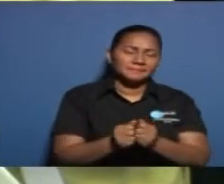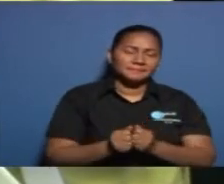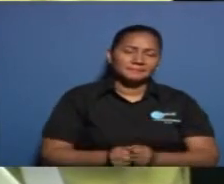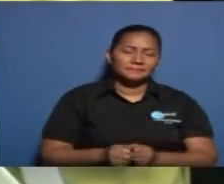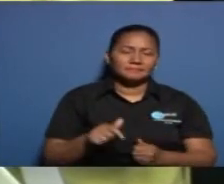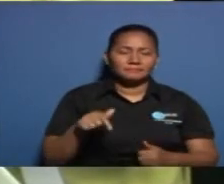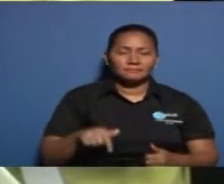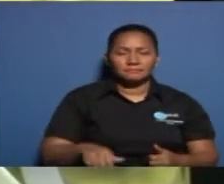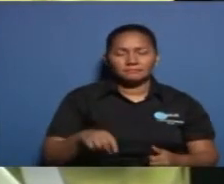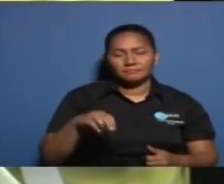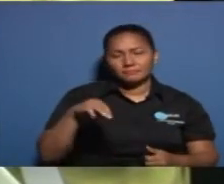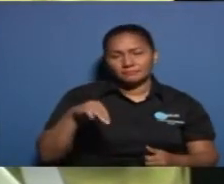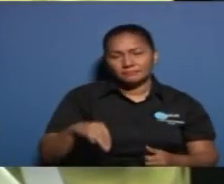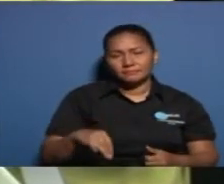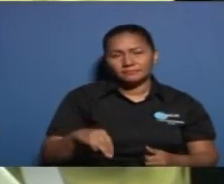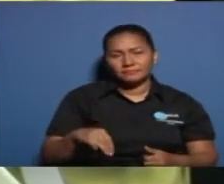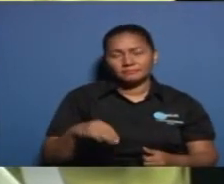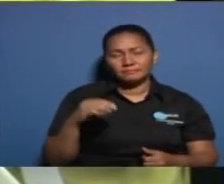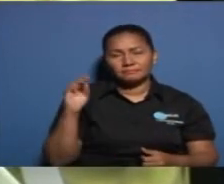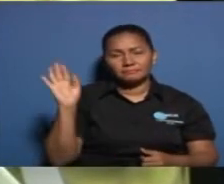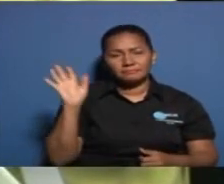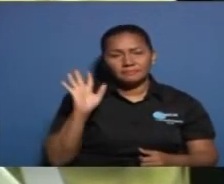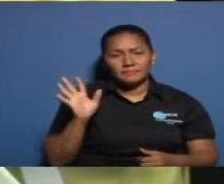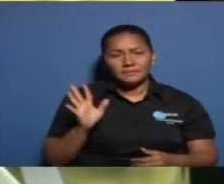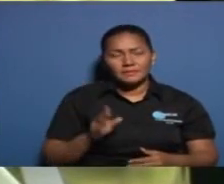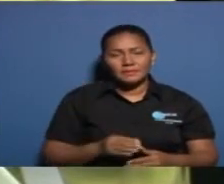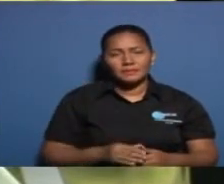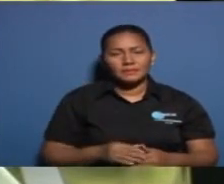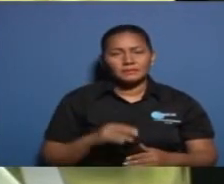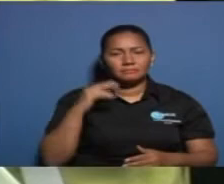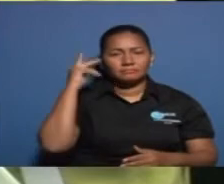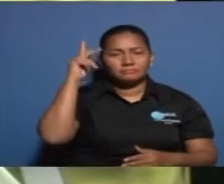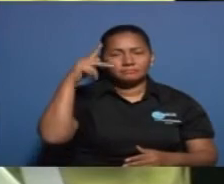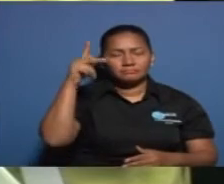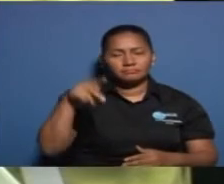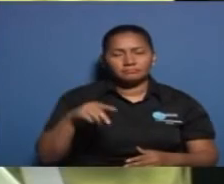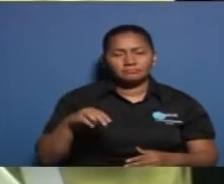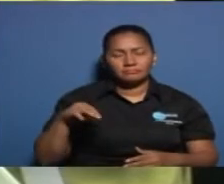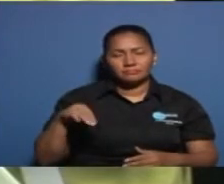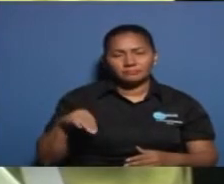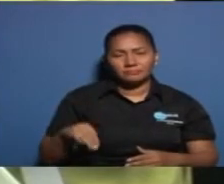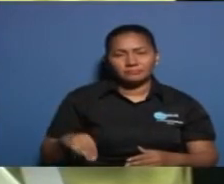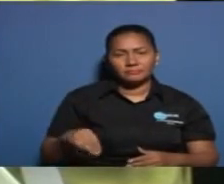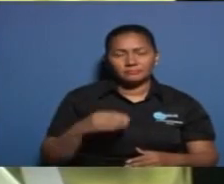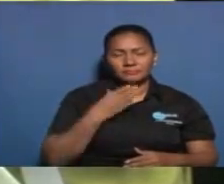serán 12 hasta la próxima semana con una nueva emisión del programa la voz de las grasas que utilizarlos